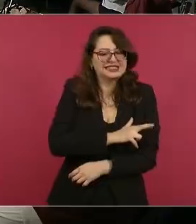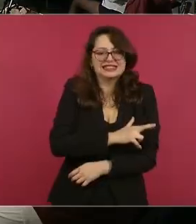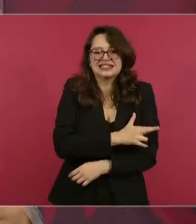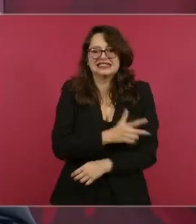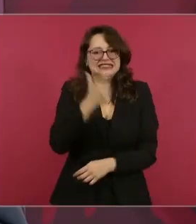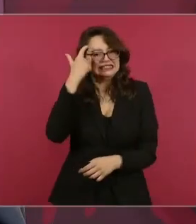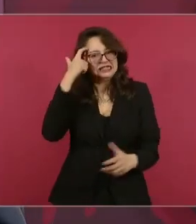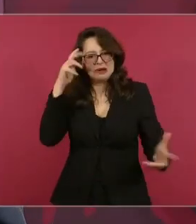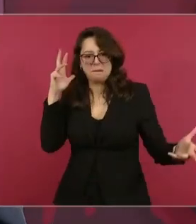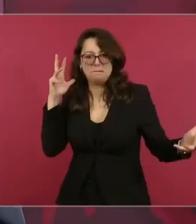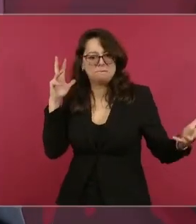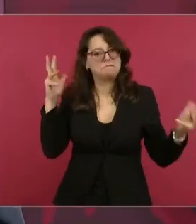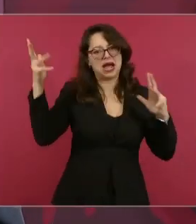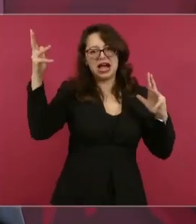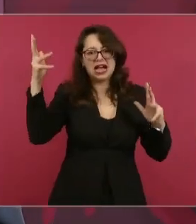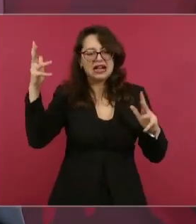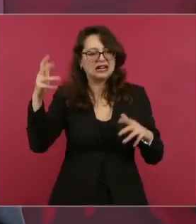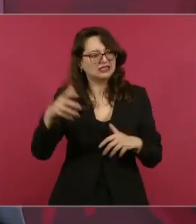irracional,